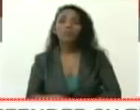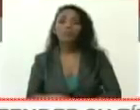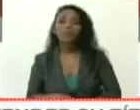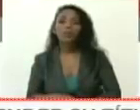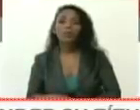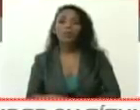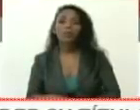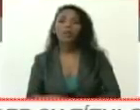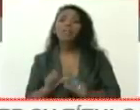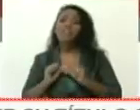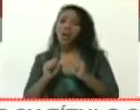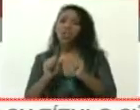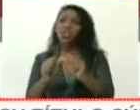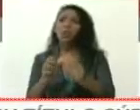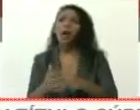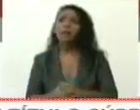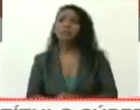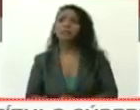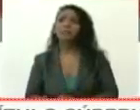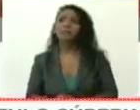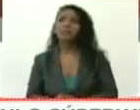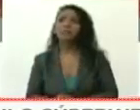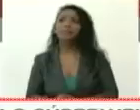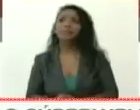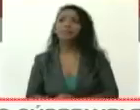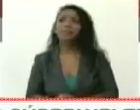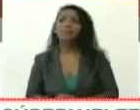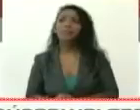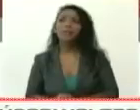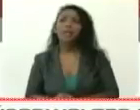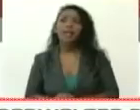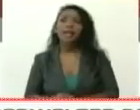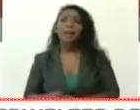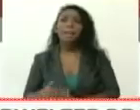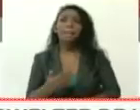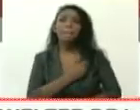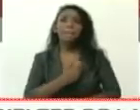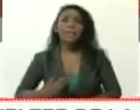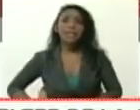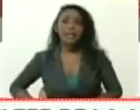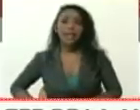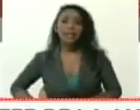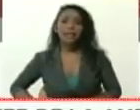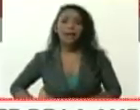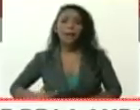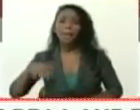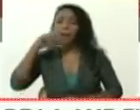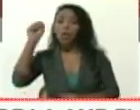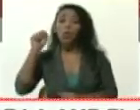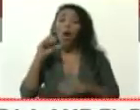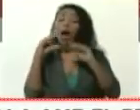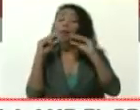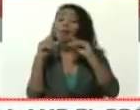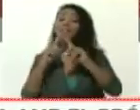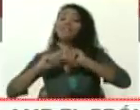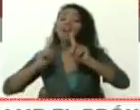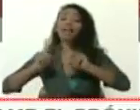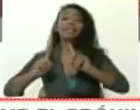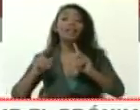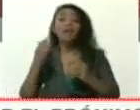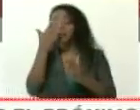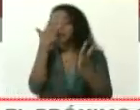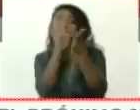Y van a seguir. El presidente Maduro en estos días hablaba de varios frentes en la América Latina y Caribeña. Un